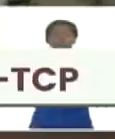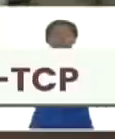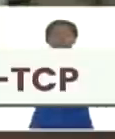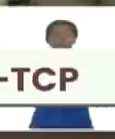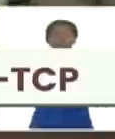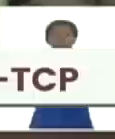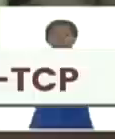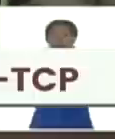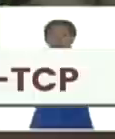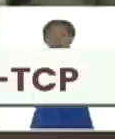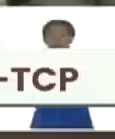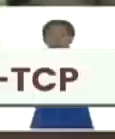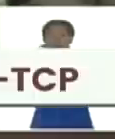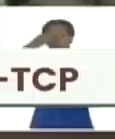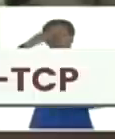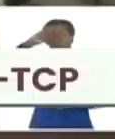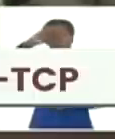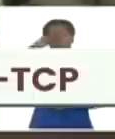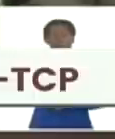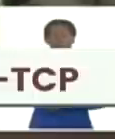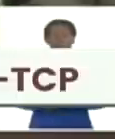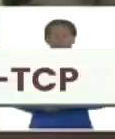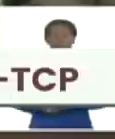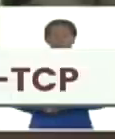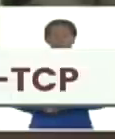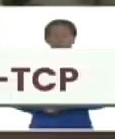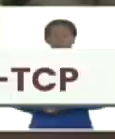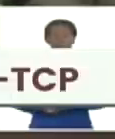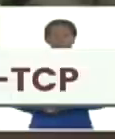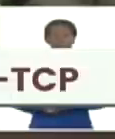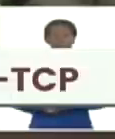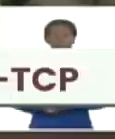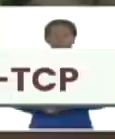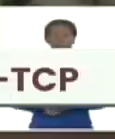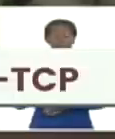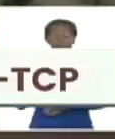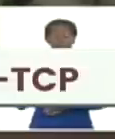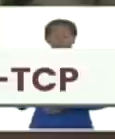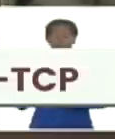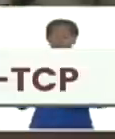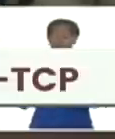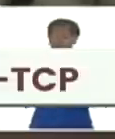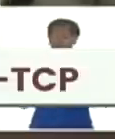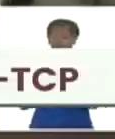want Caribbean governments to be honest. Quiero que los gobiernos caribeños sean honestos.